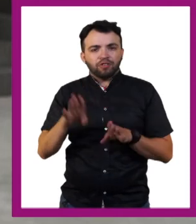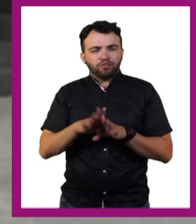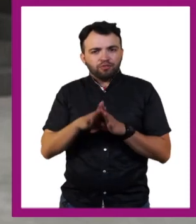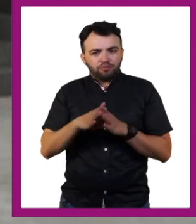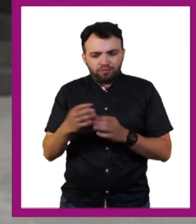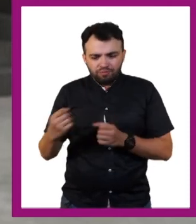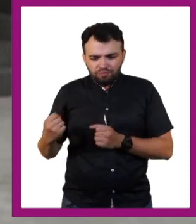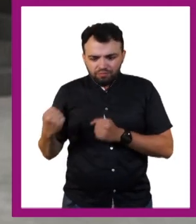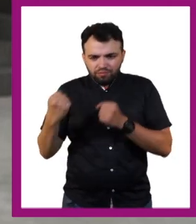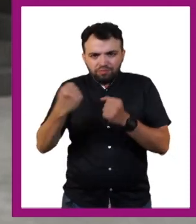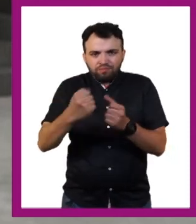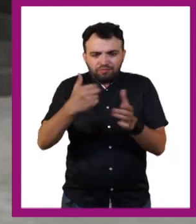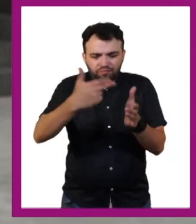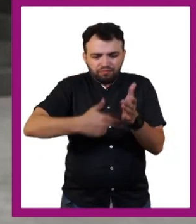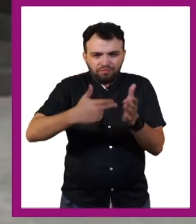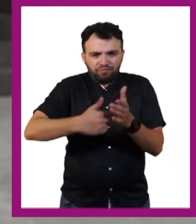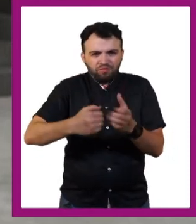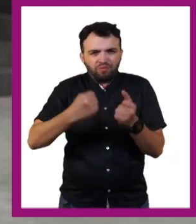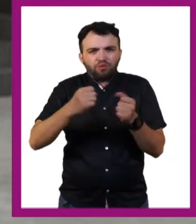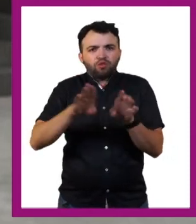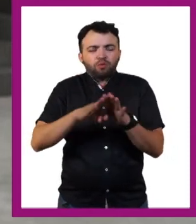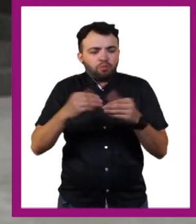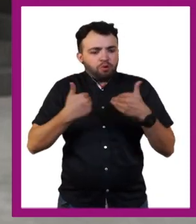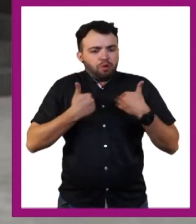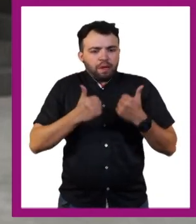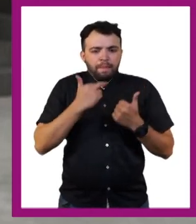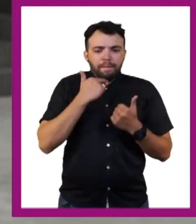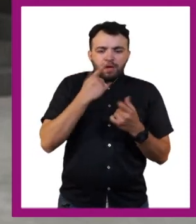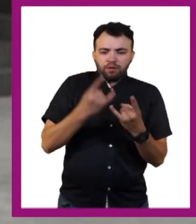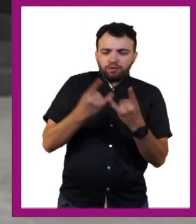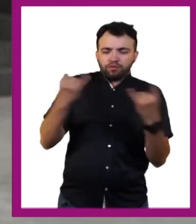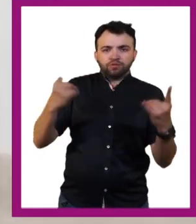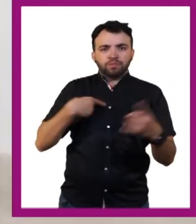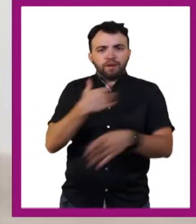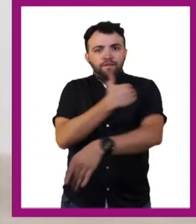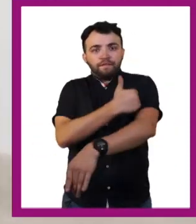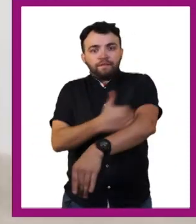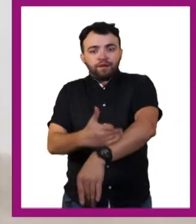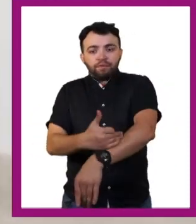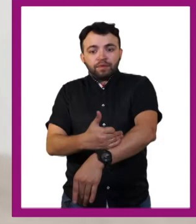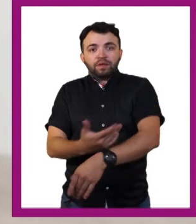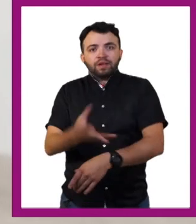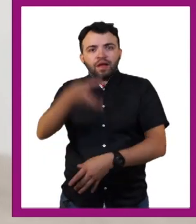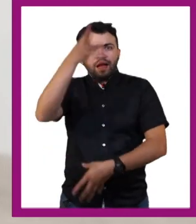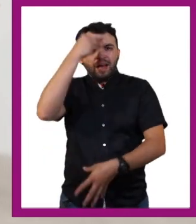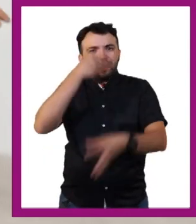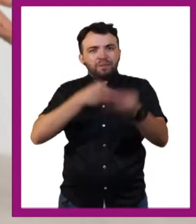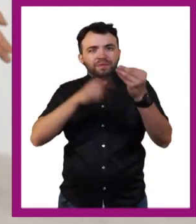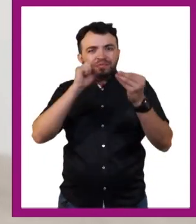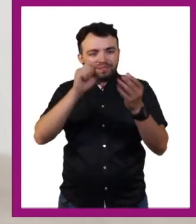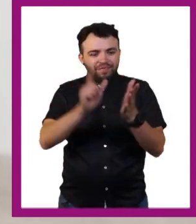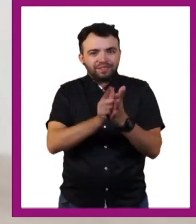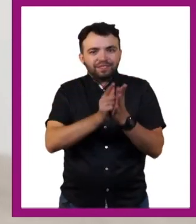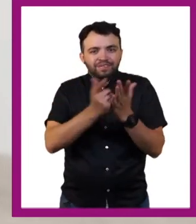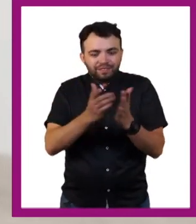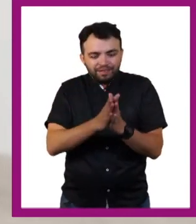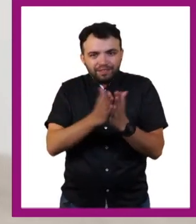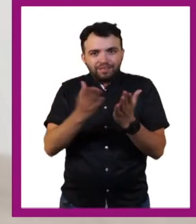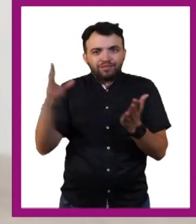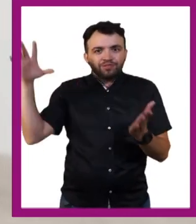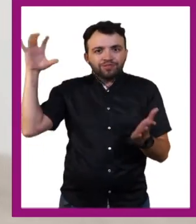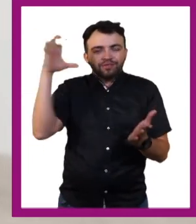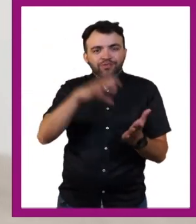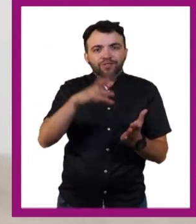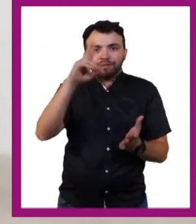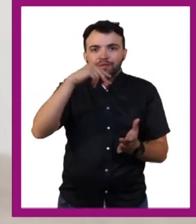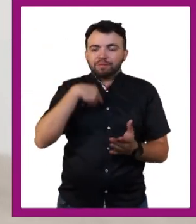herramienta poderosísima para comprender mejor nuestra historia familiar y personal. Y aprender a hacer antotipos, qué fácil. Ya se me están ocurriendo un